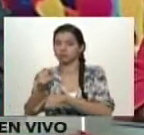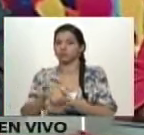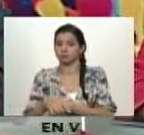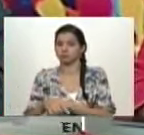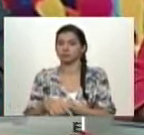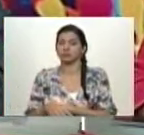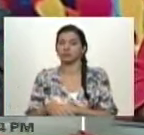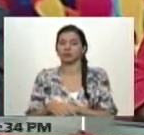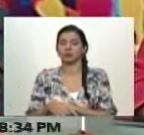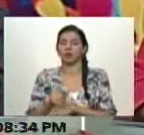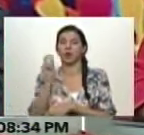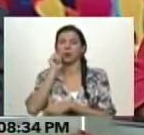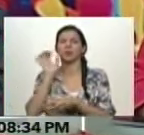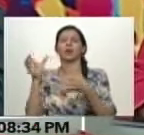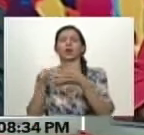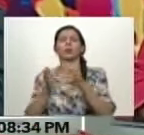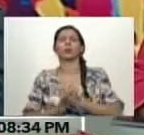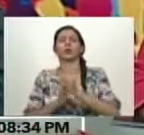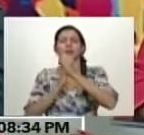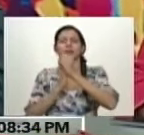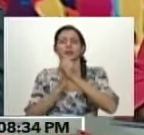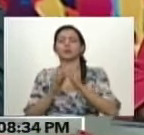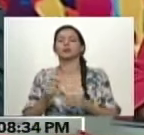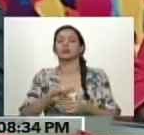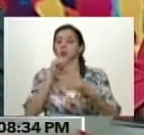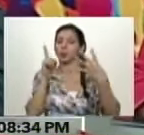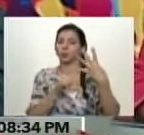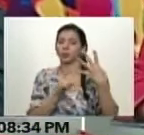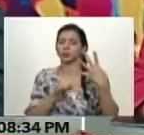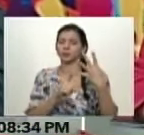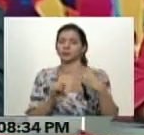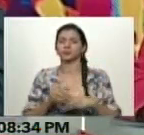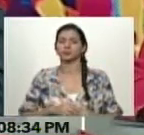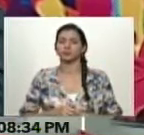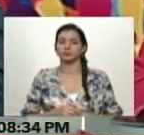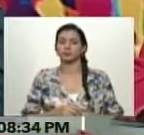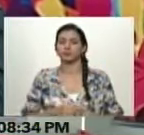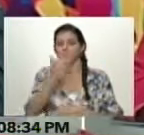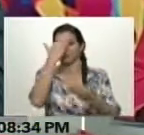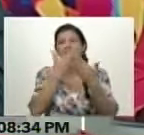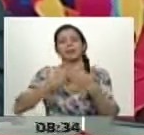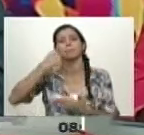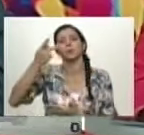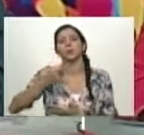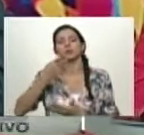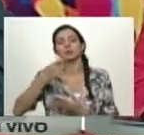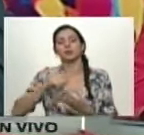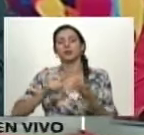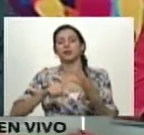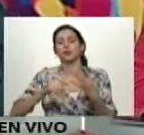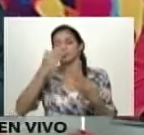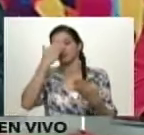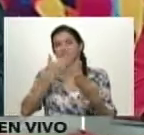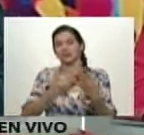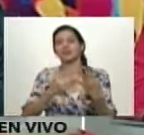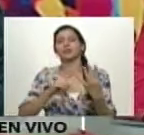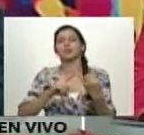Camarada, viene de estos movimientos. Ahora, el cuarto frente político, o el cuarto frente a atender